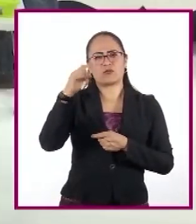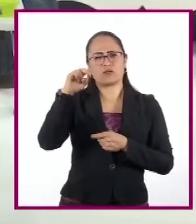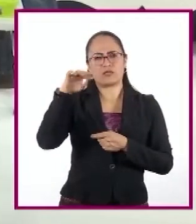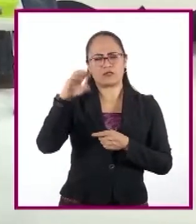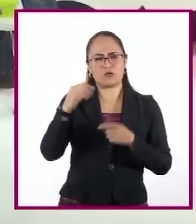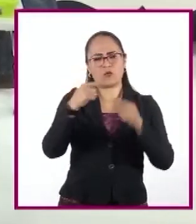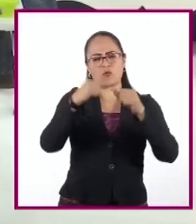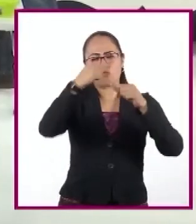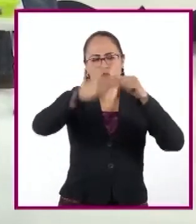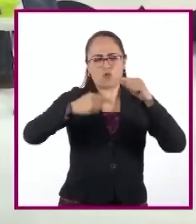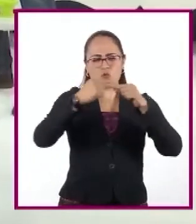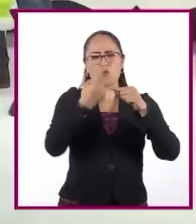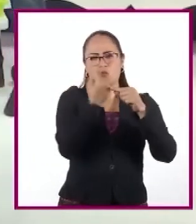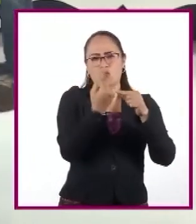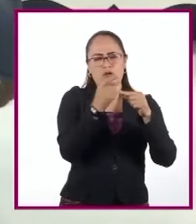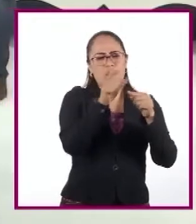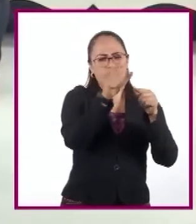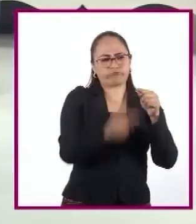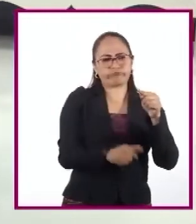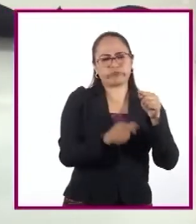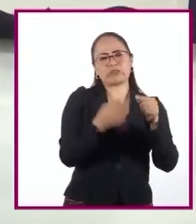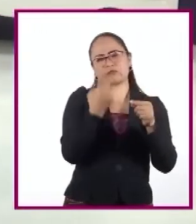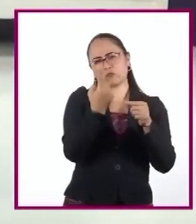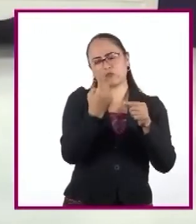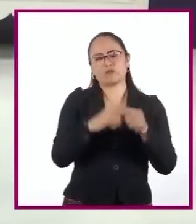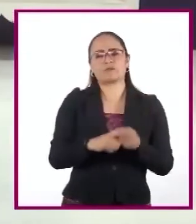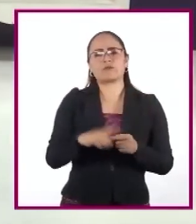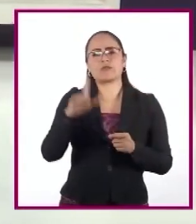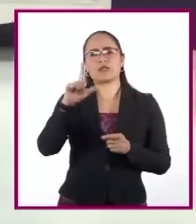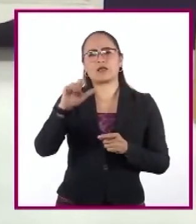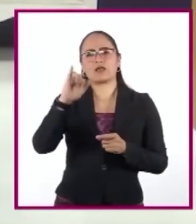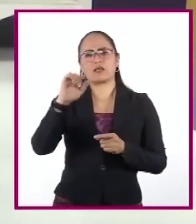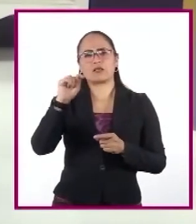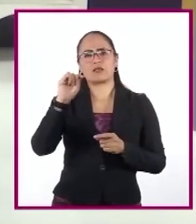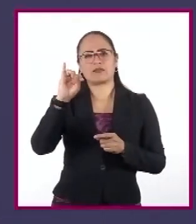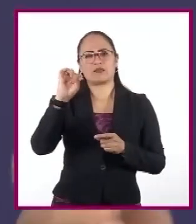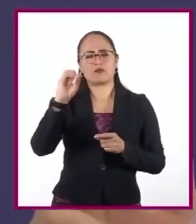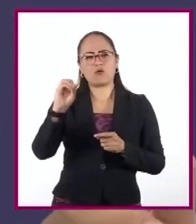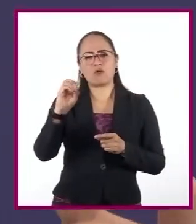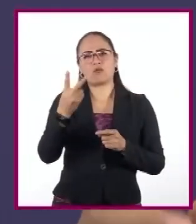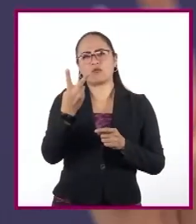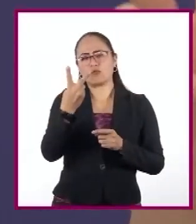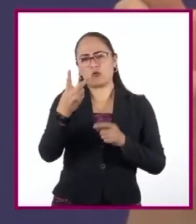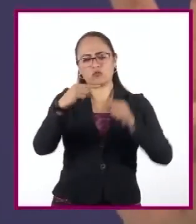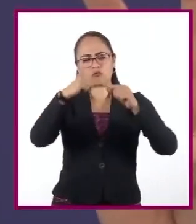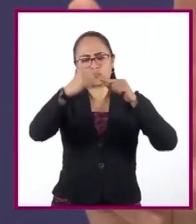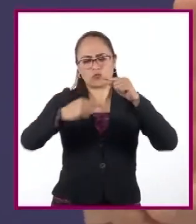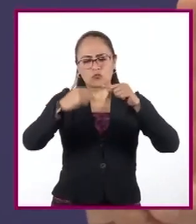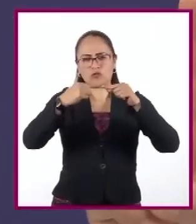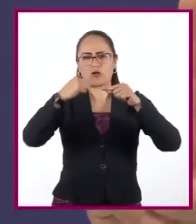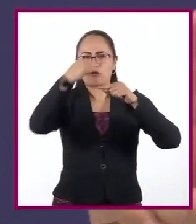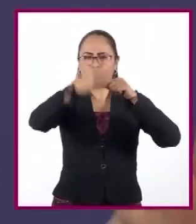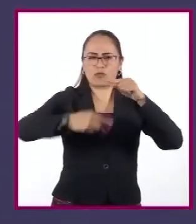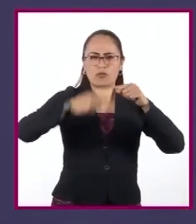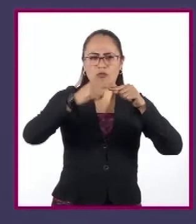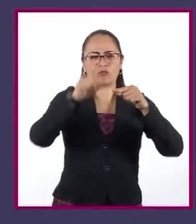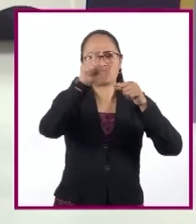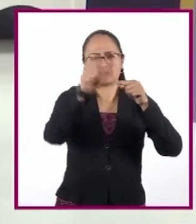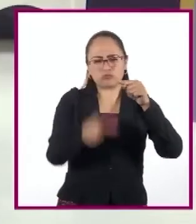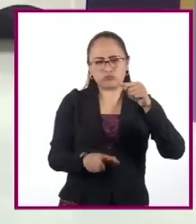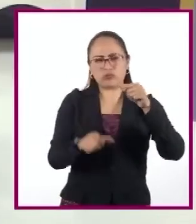1. El litio, por tener 2 órbitas, se localiza en el periodo 2.